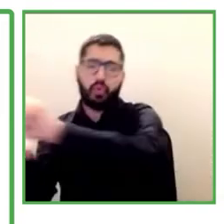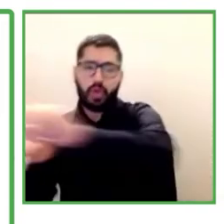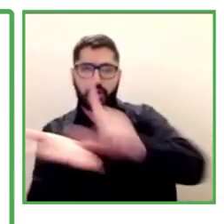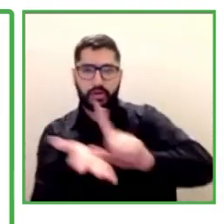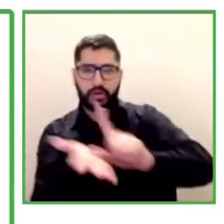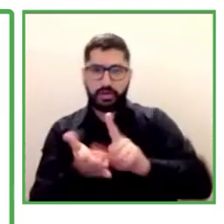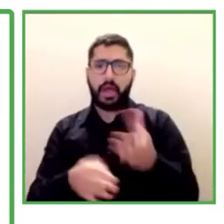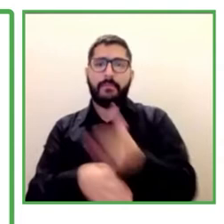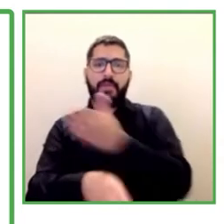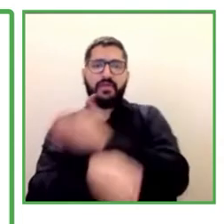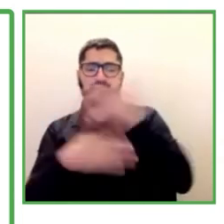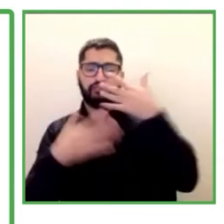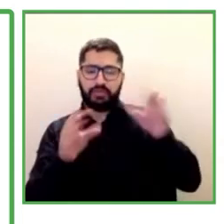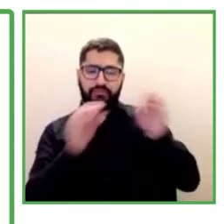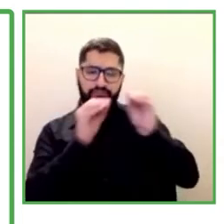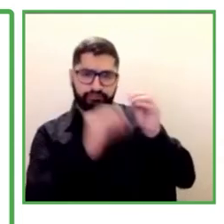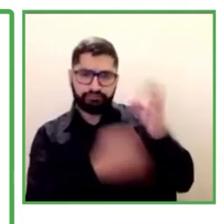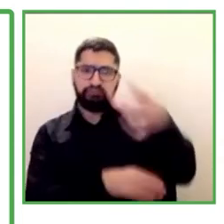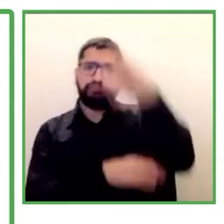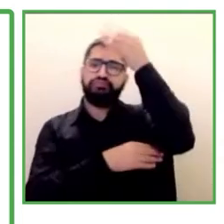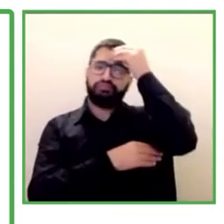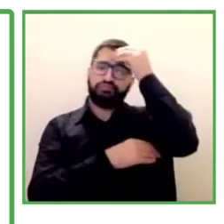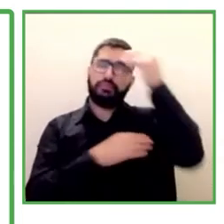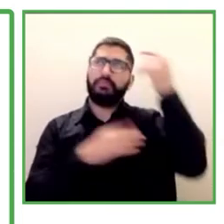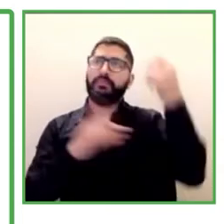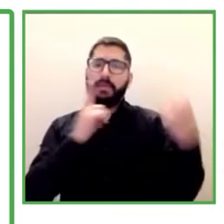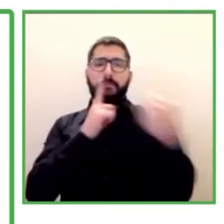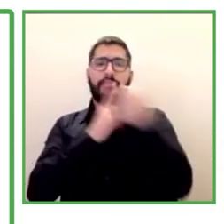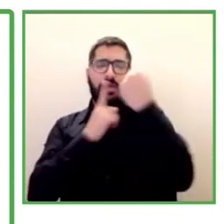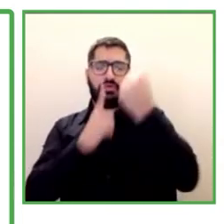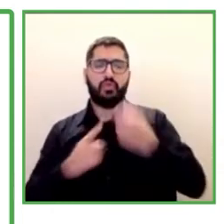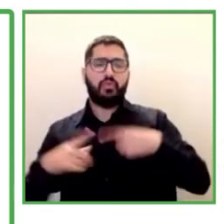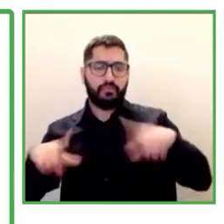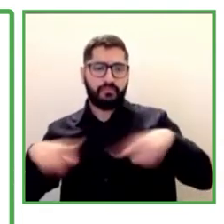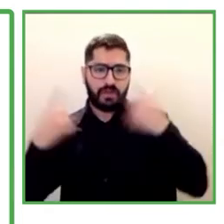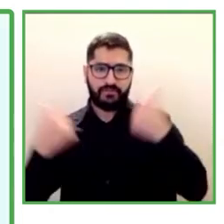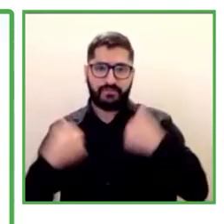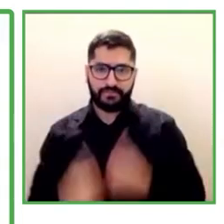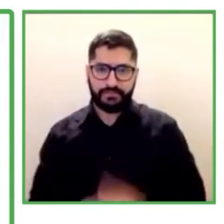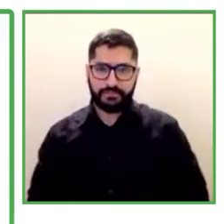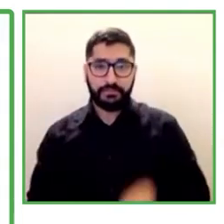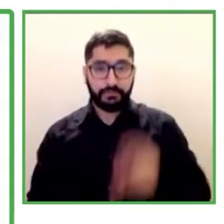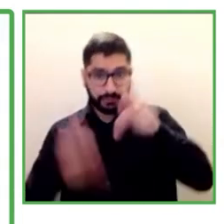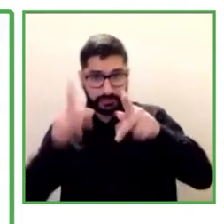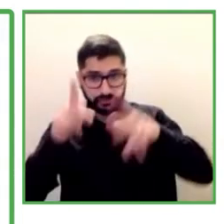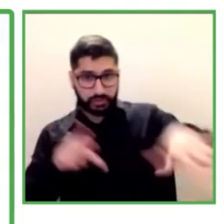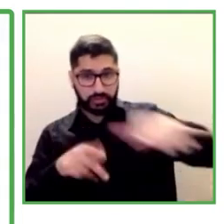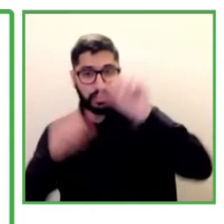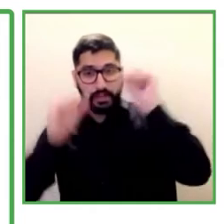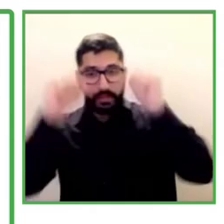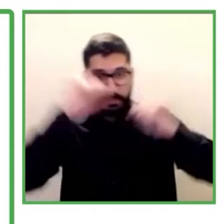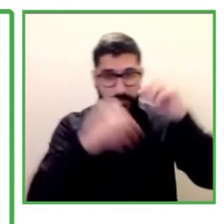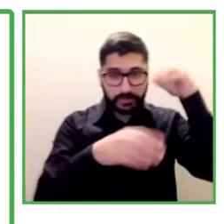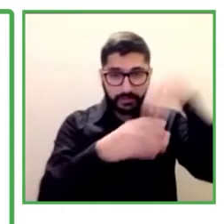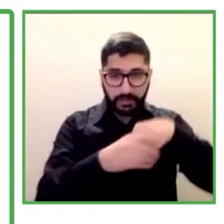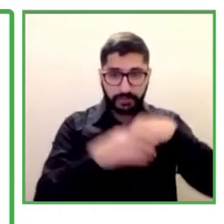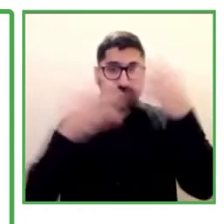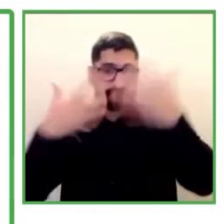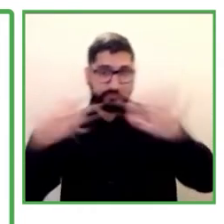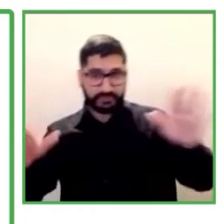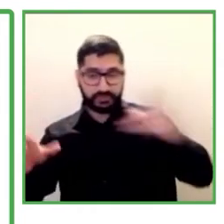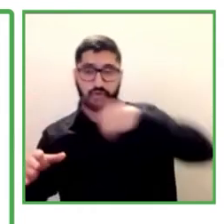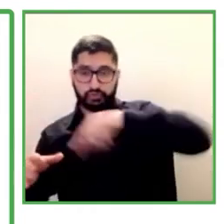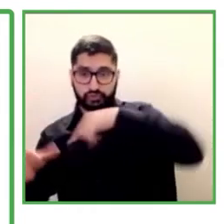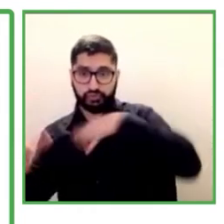perfil de usuarios? Son los trabajadores de empresas adherentes que presentan una discapacidad producto de un accidente o una